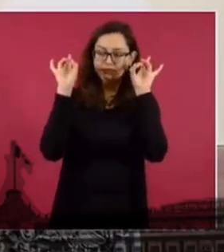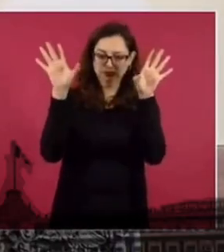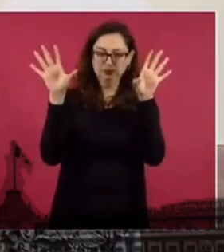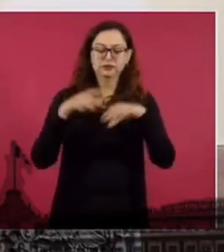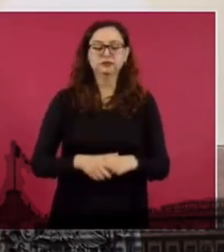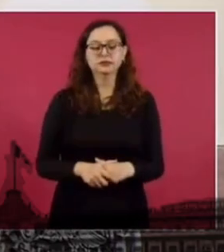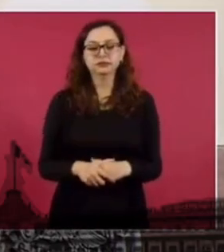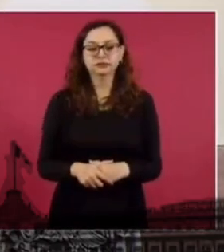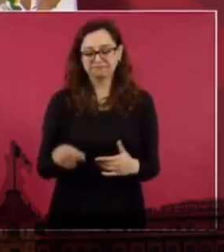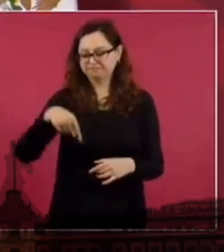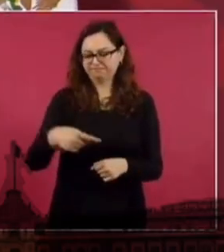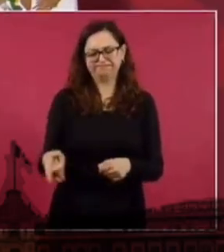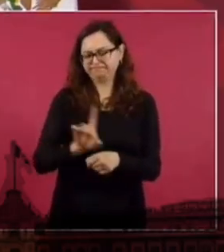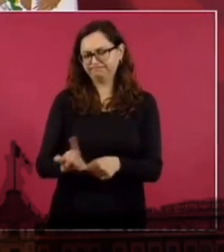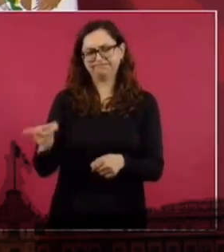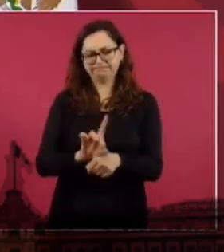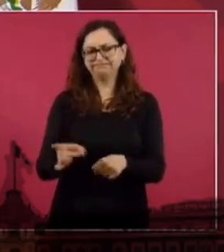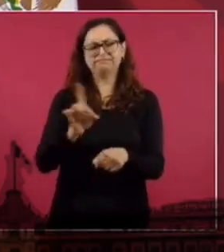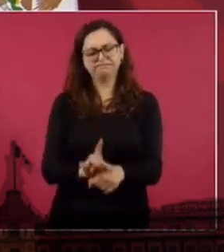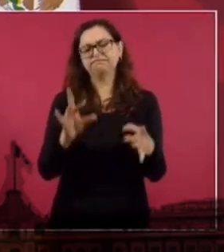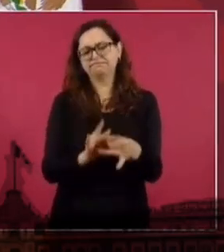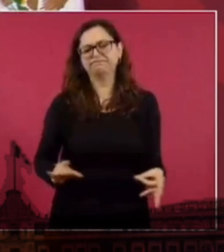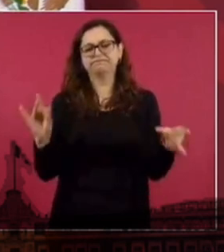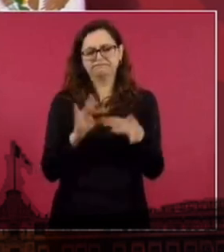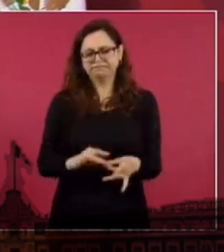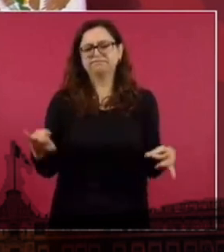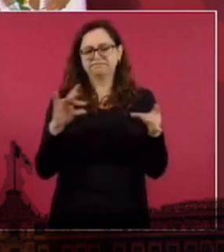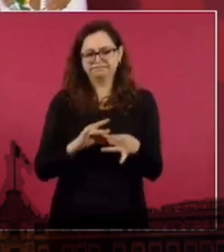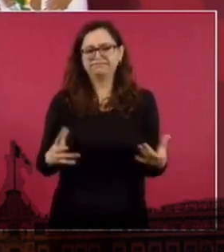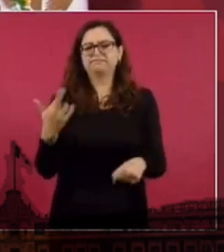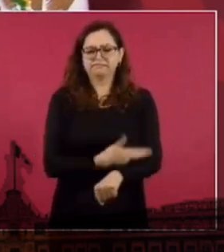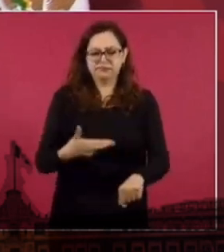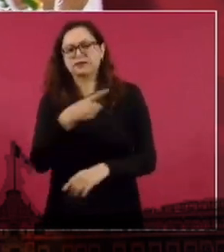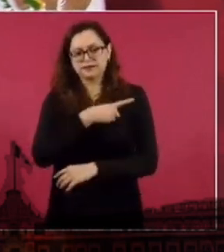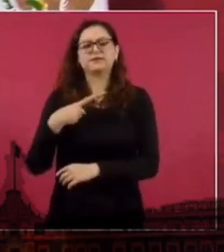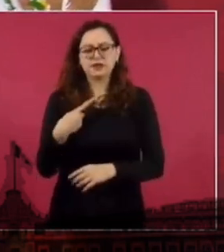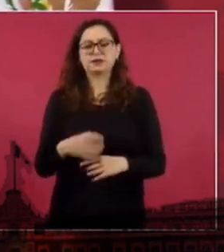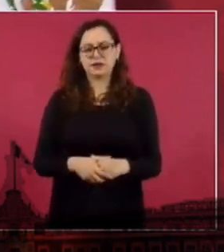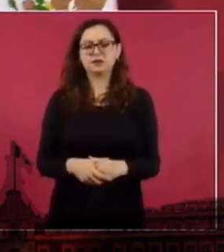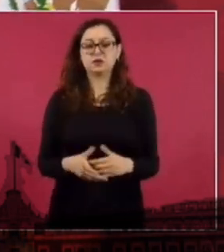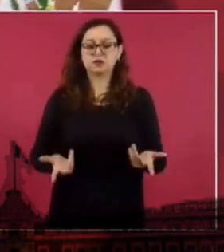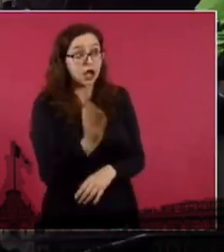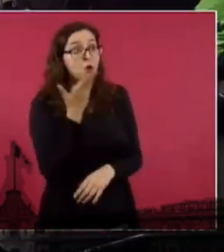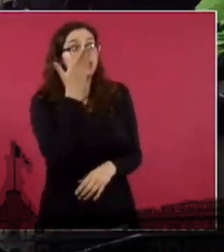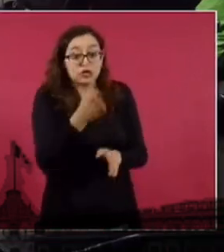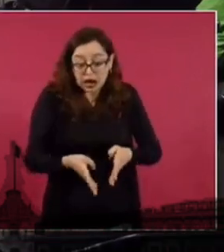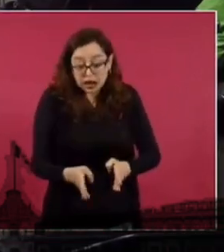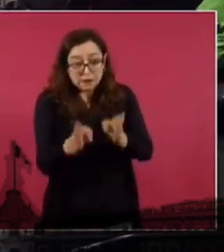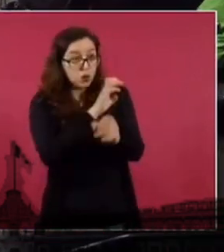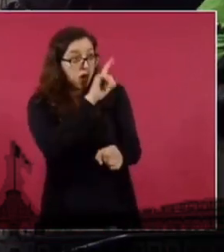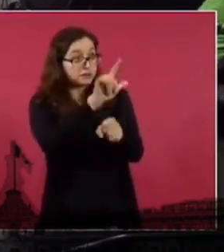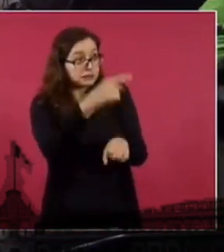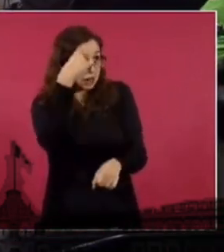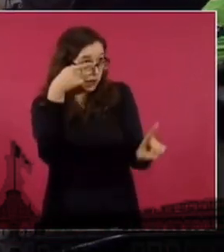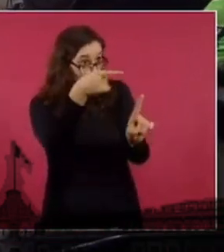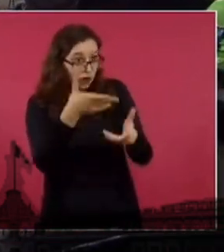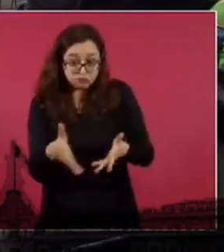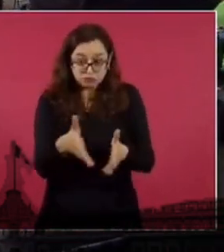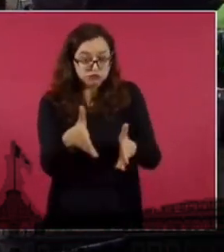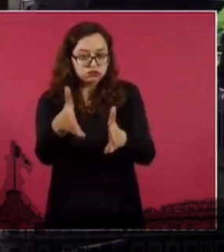de eso todos los días, porque debemos pues organizarnos bien por contingentes. Yo quiero, como era